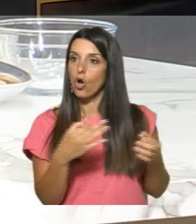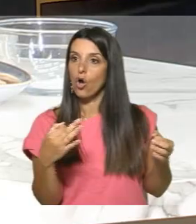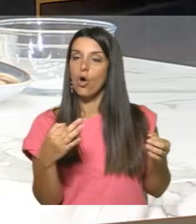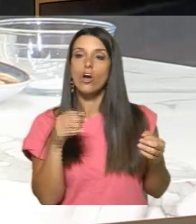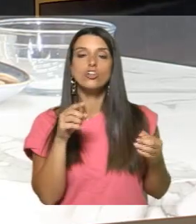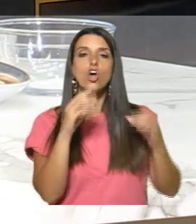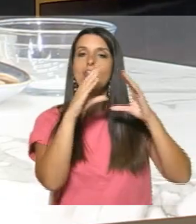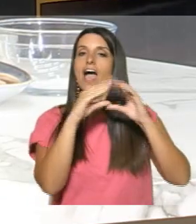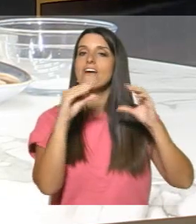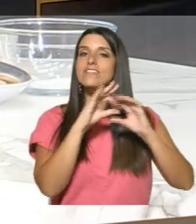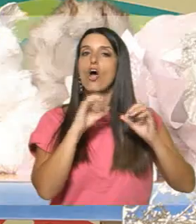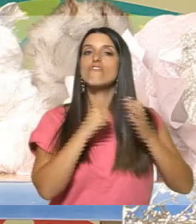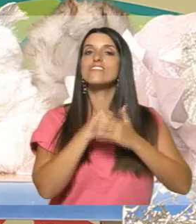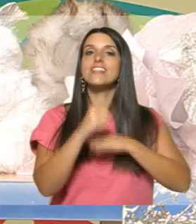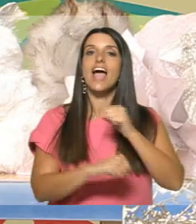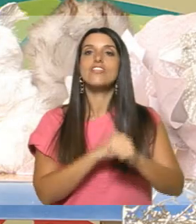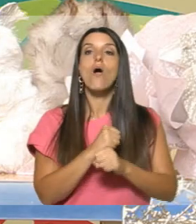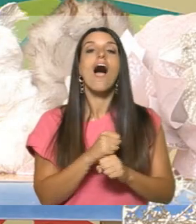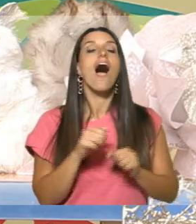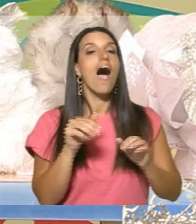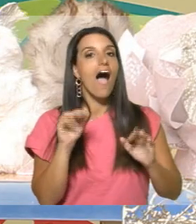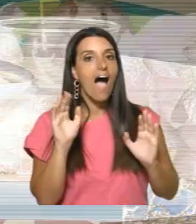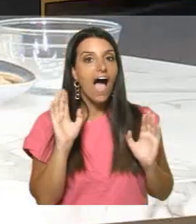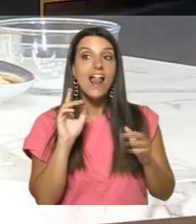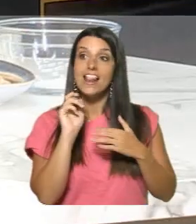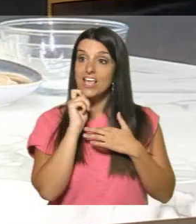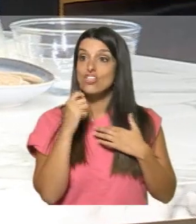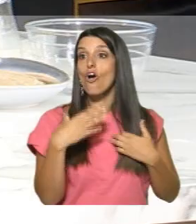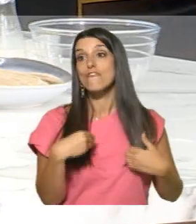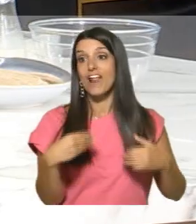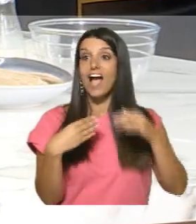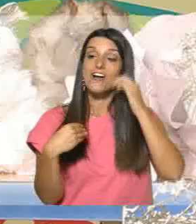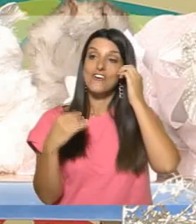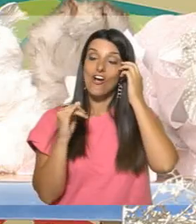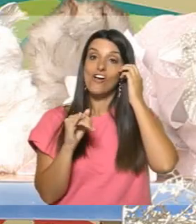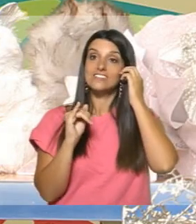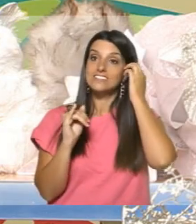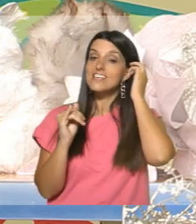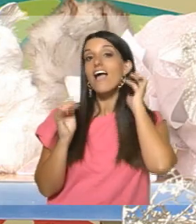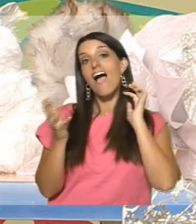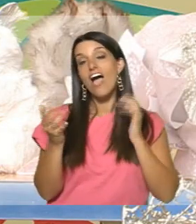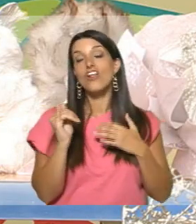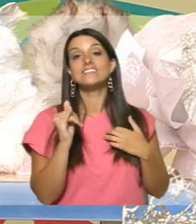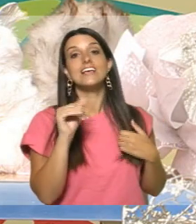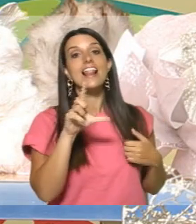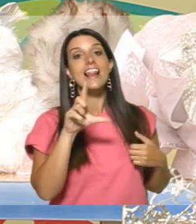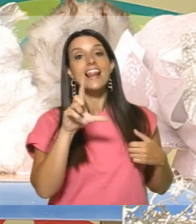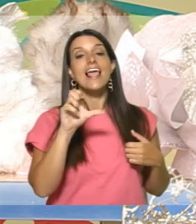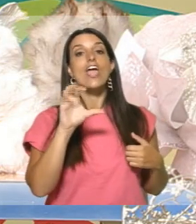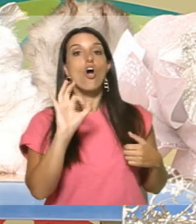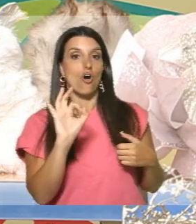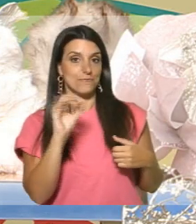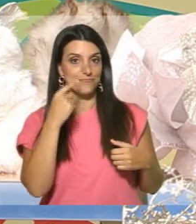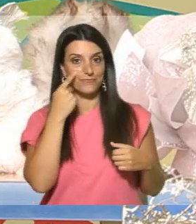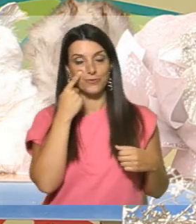para Navidad o para final de año? Esto es para fin de año. Pero bueno, ya te puedes poner. Pero está lindo el blanco para final de año. Te podés ir poniendo ahora también. Sí. Leo también. Miren, Leo